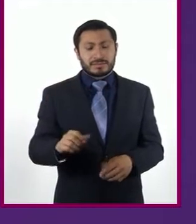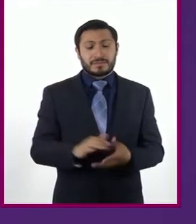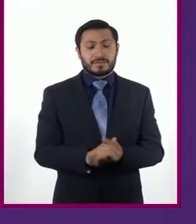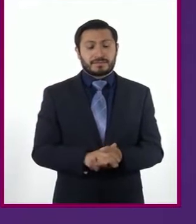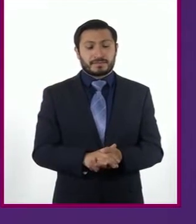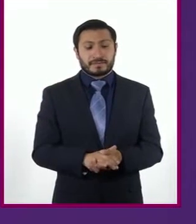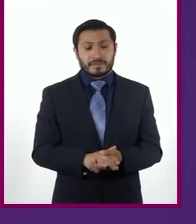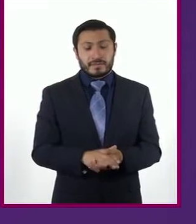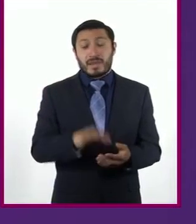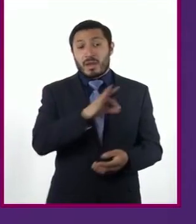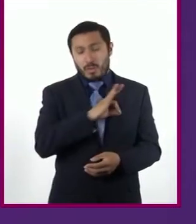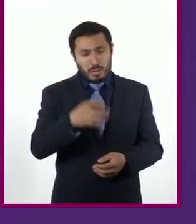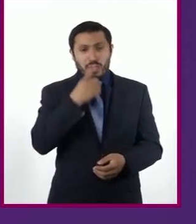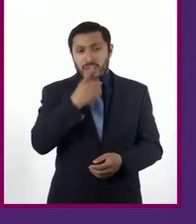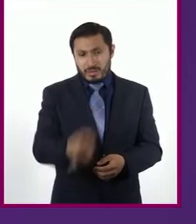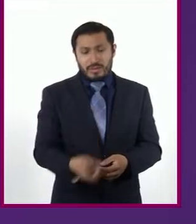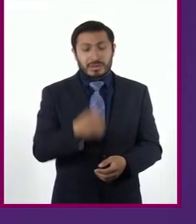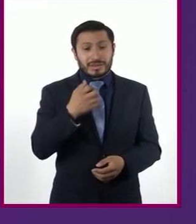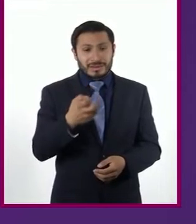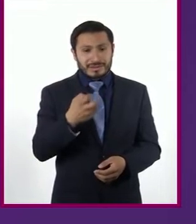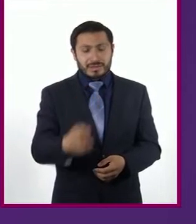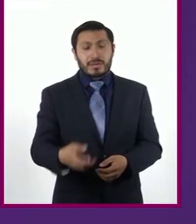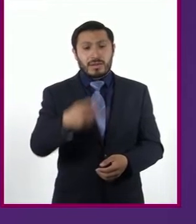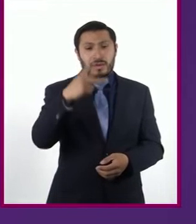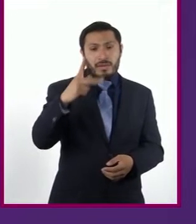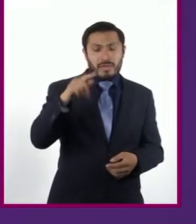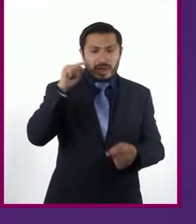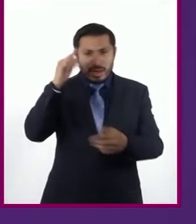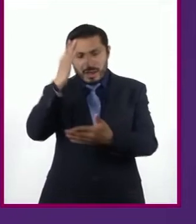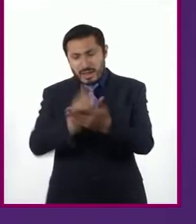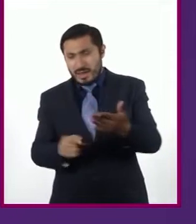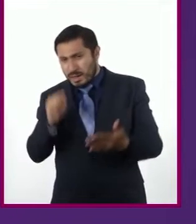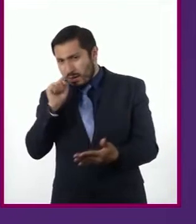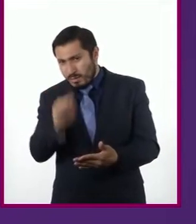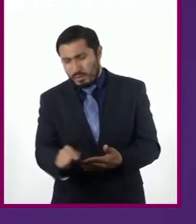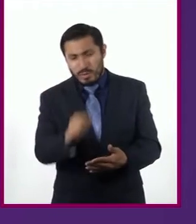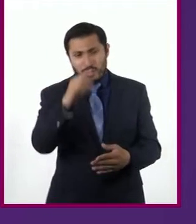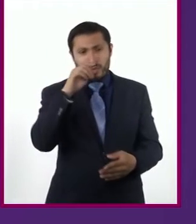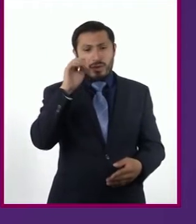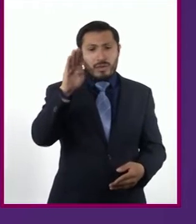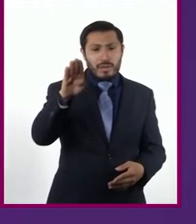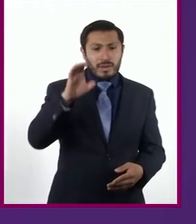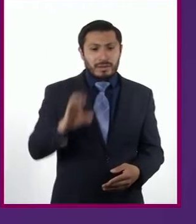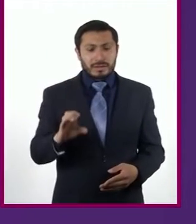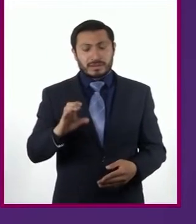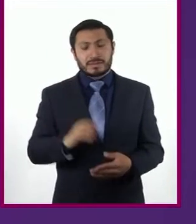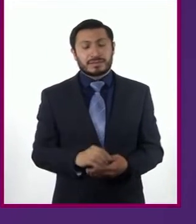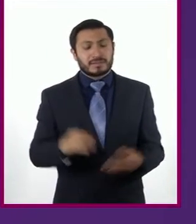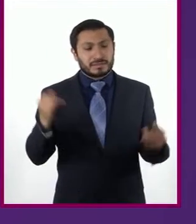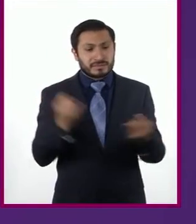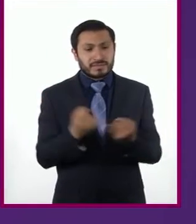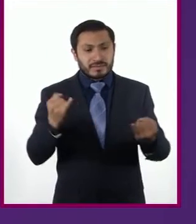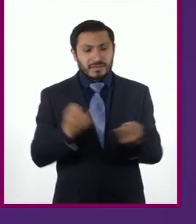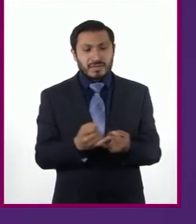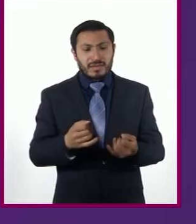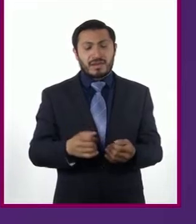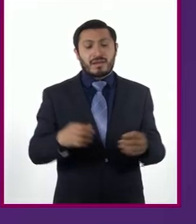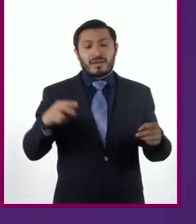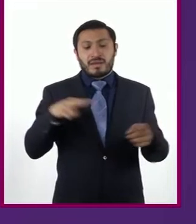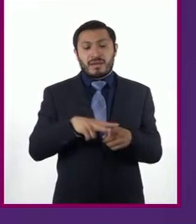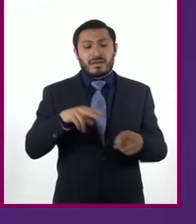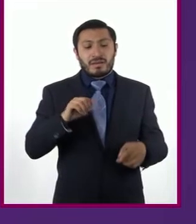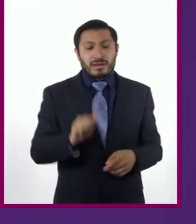DP, y podemos afirmar esto porque P es punto medio del segmento BC. El triángulo